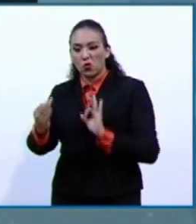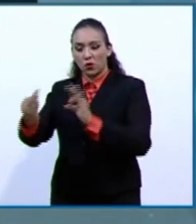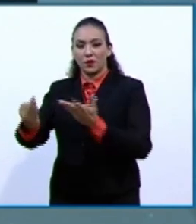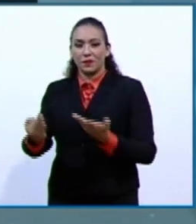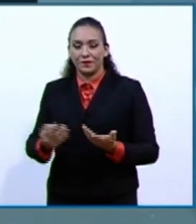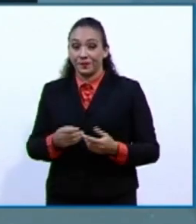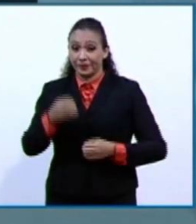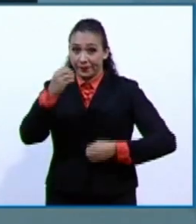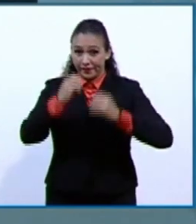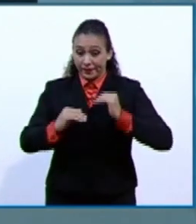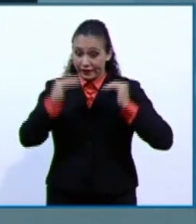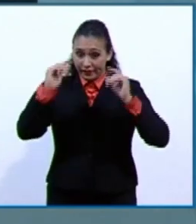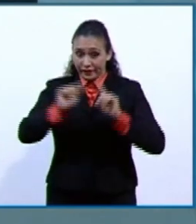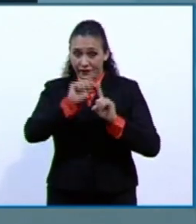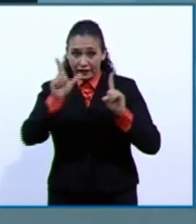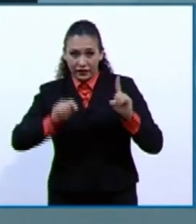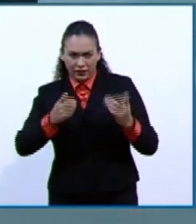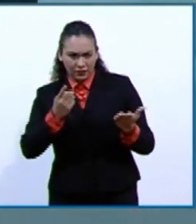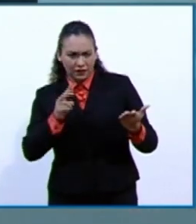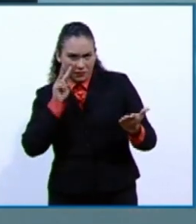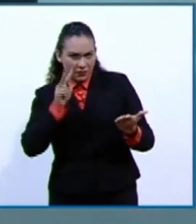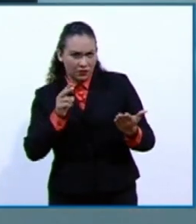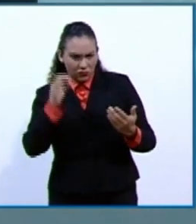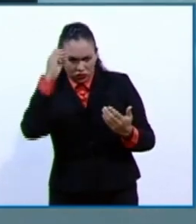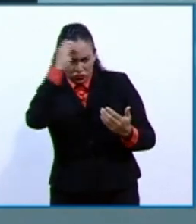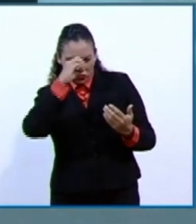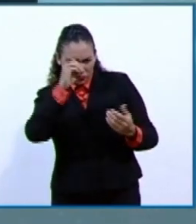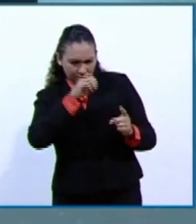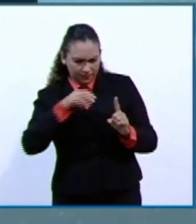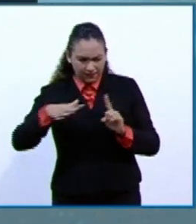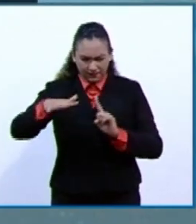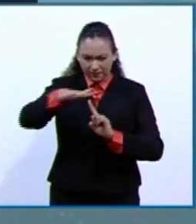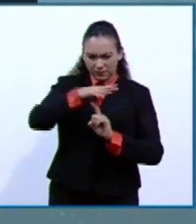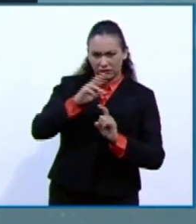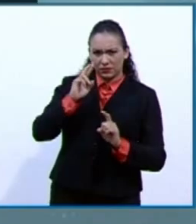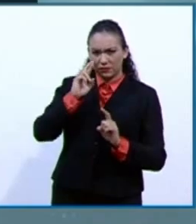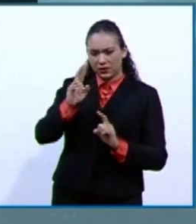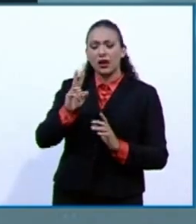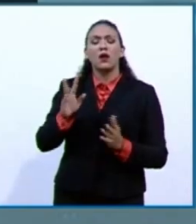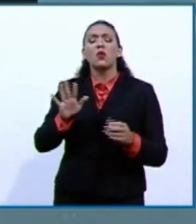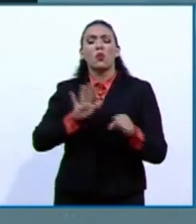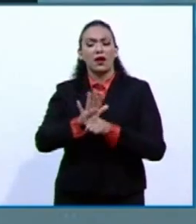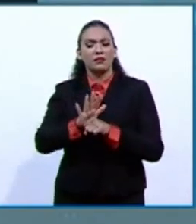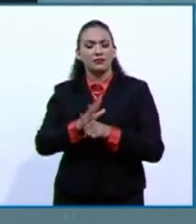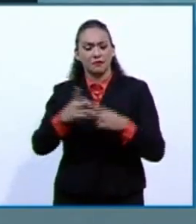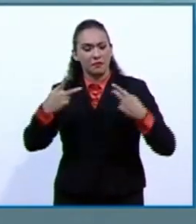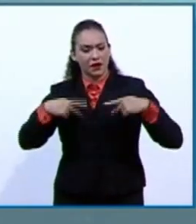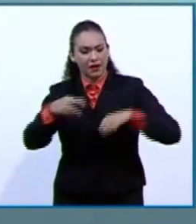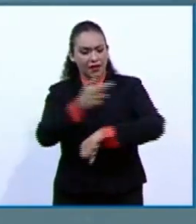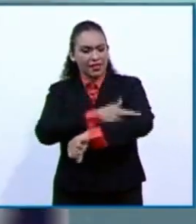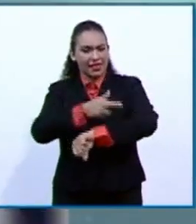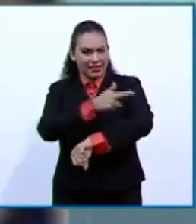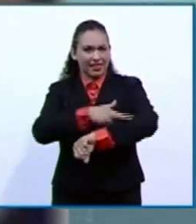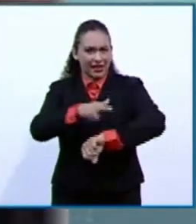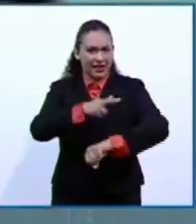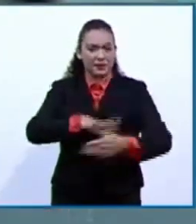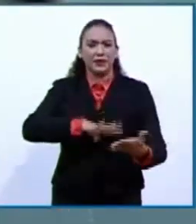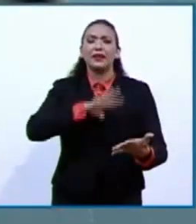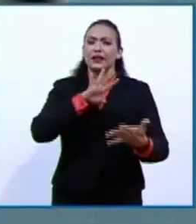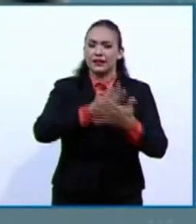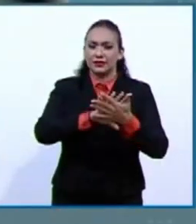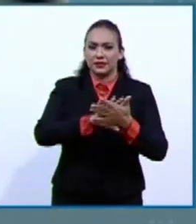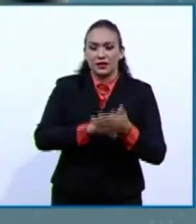se ha pronunciado sobre este concepto que garantiza la seguridad jurídica de las personas en procesos penales, así como las